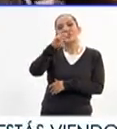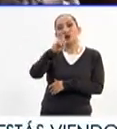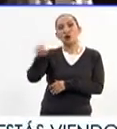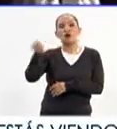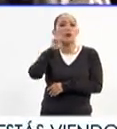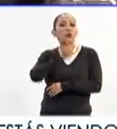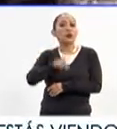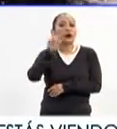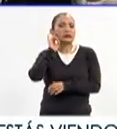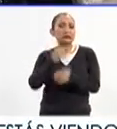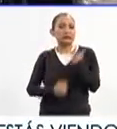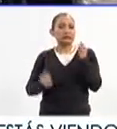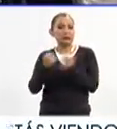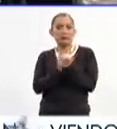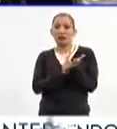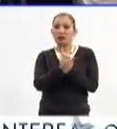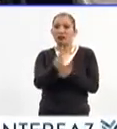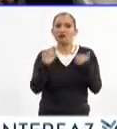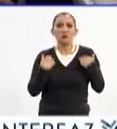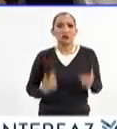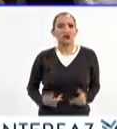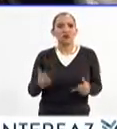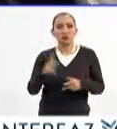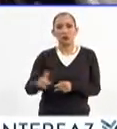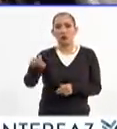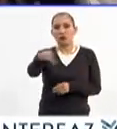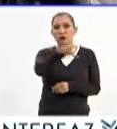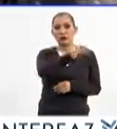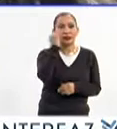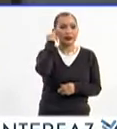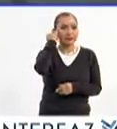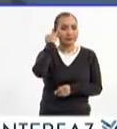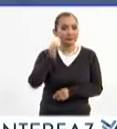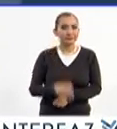una mujer que lucha por los derechos humanos de los pueblos indígenas.